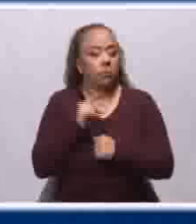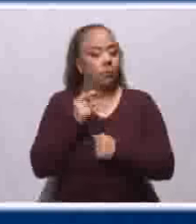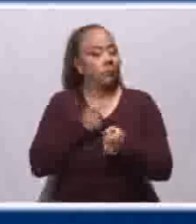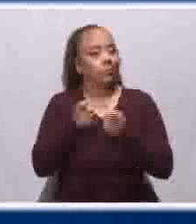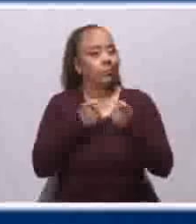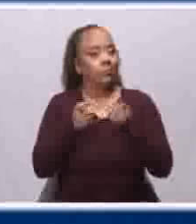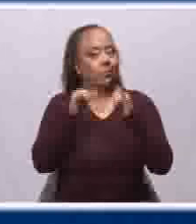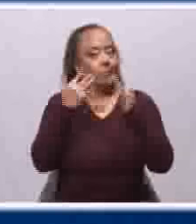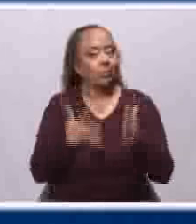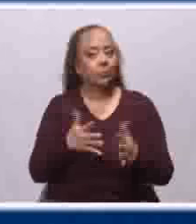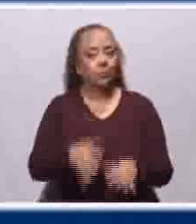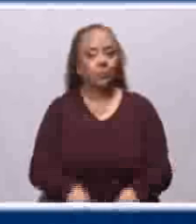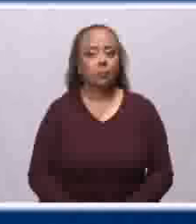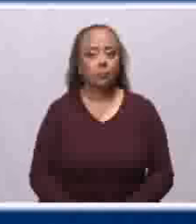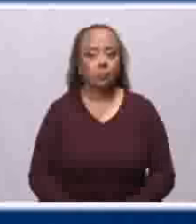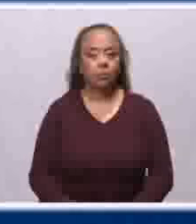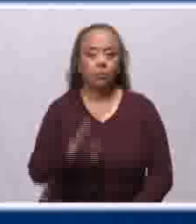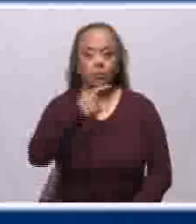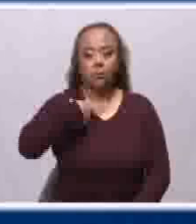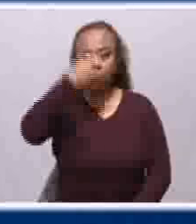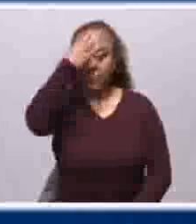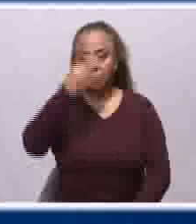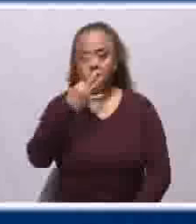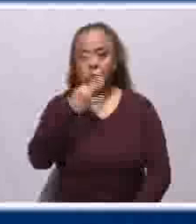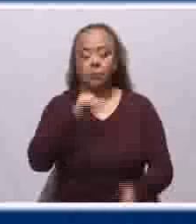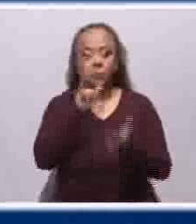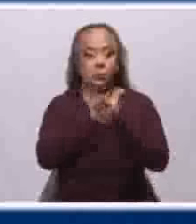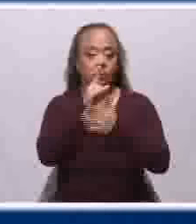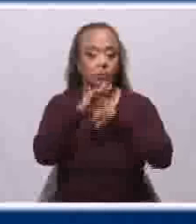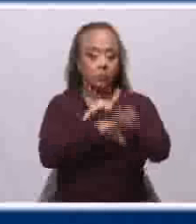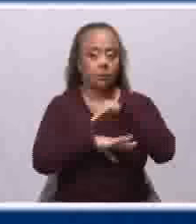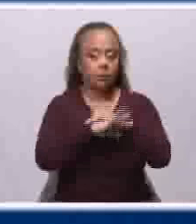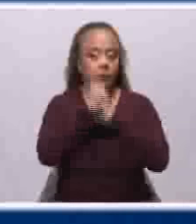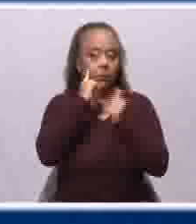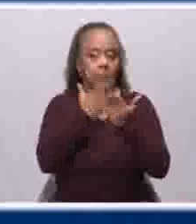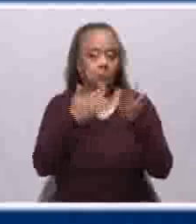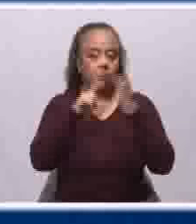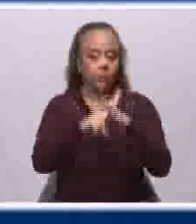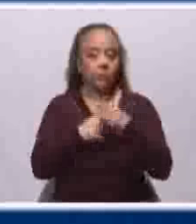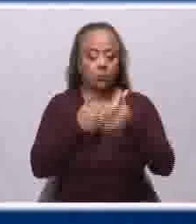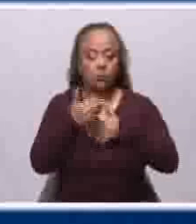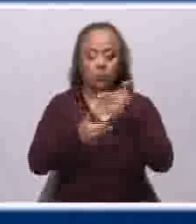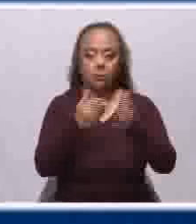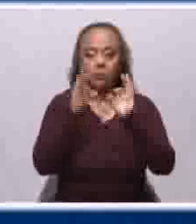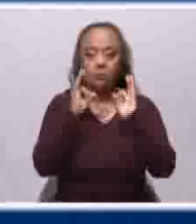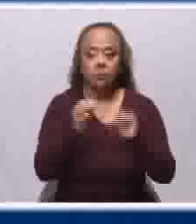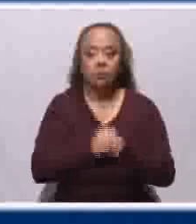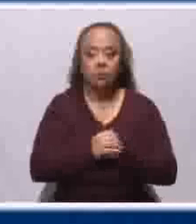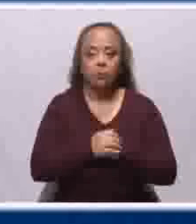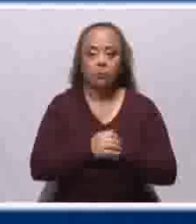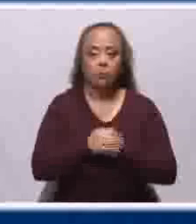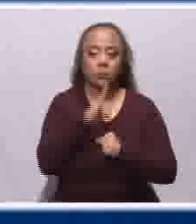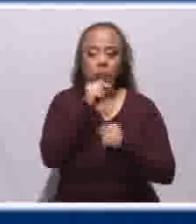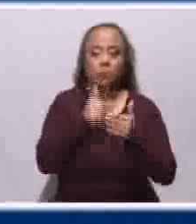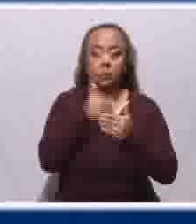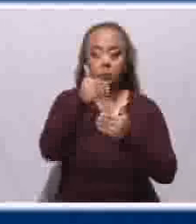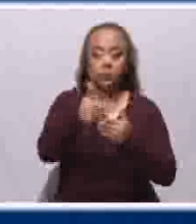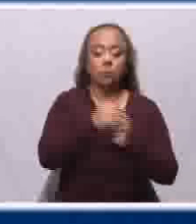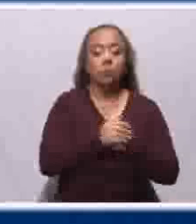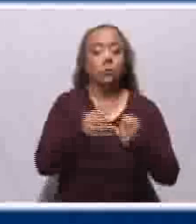jugadores y yo creo que eso es un Pilar para que las cosas empiecen a caminar bien y luego también